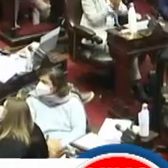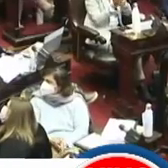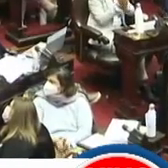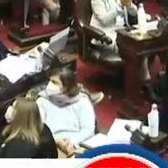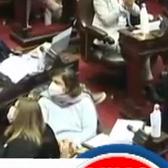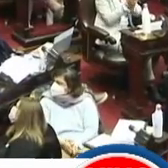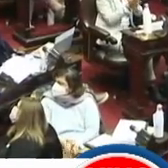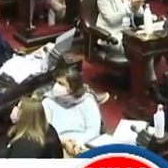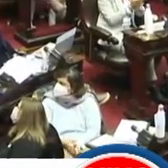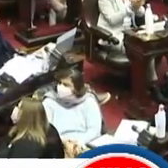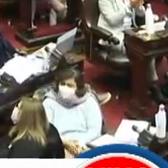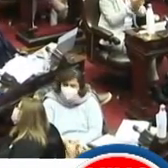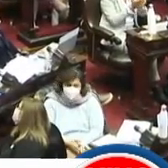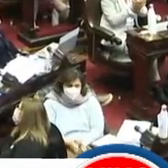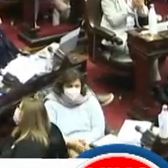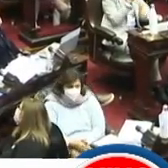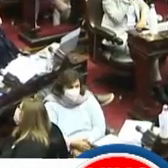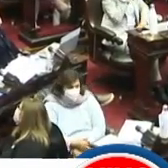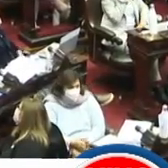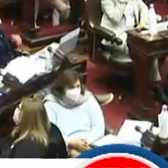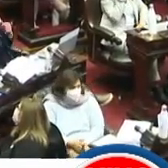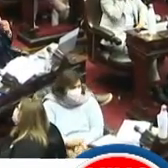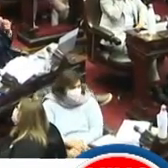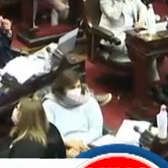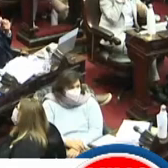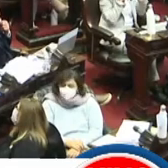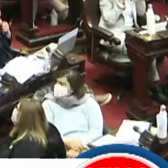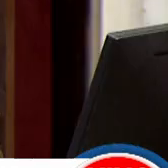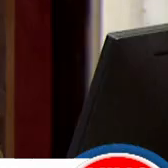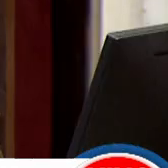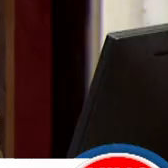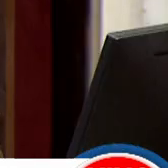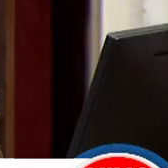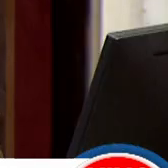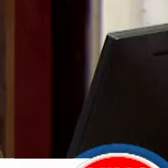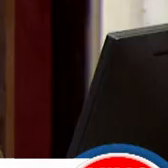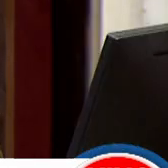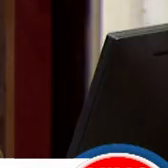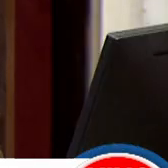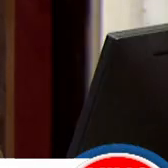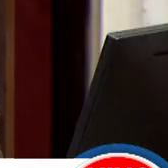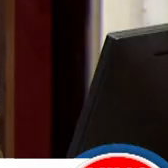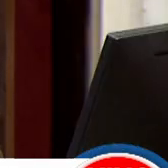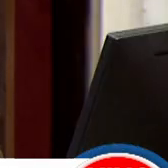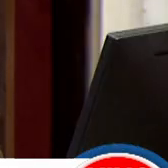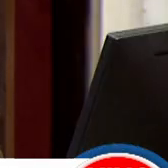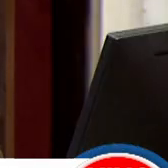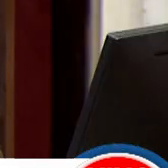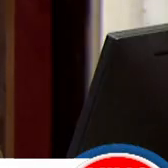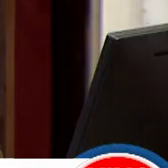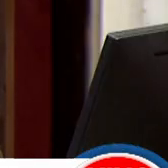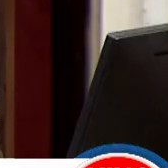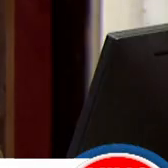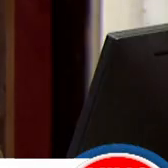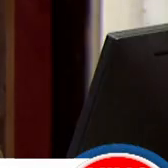gracias diputados les voy a pedir a los diputados que se encuentran presente en el recinto que se vayan logrando en